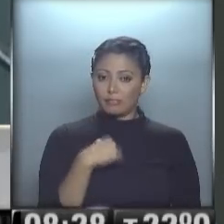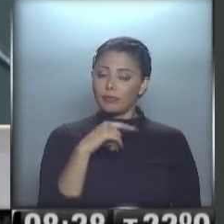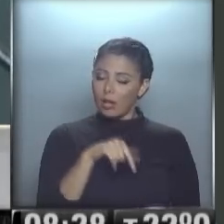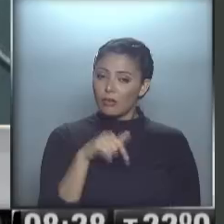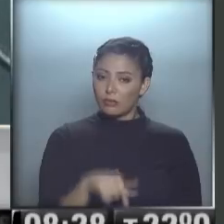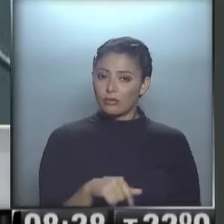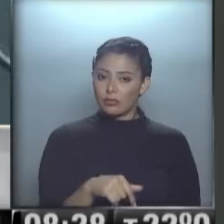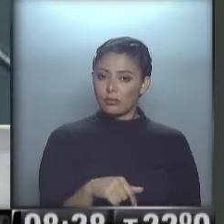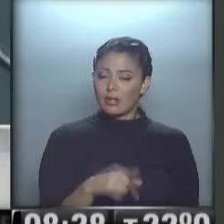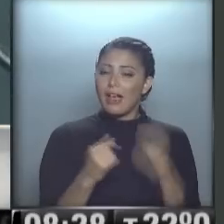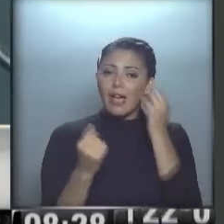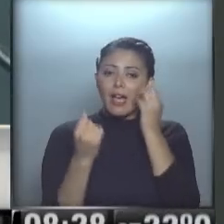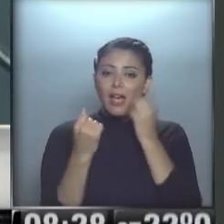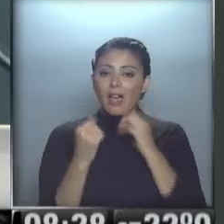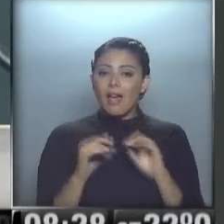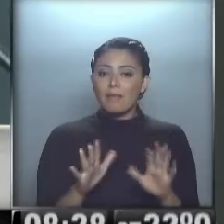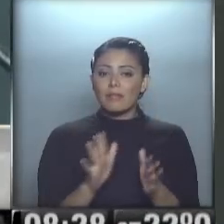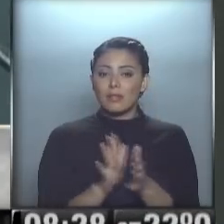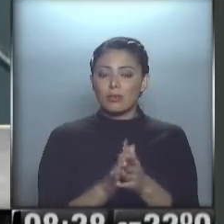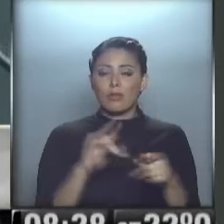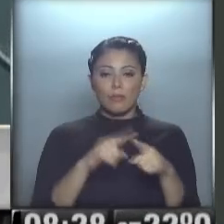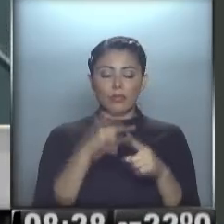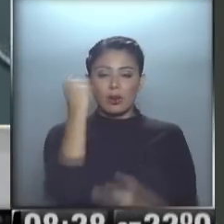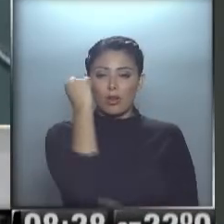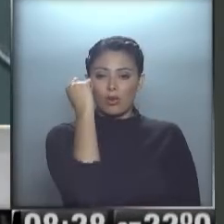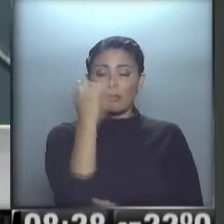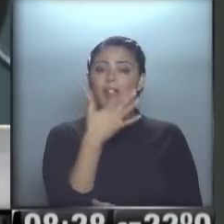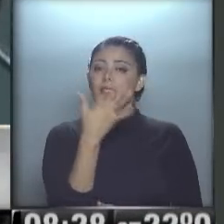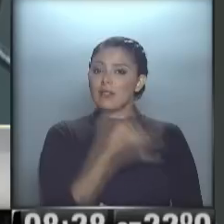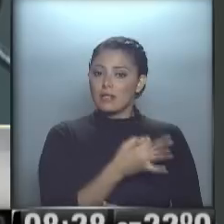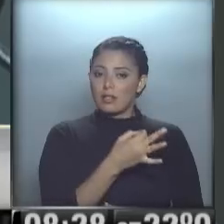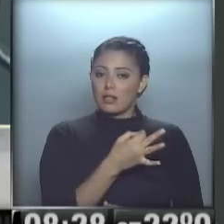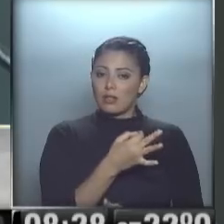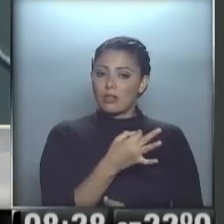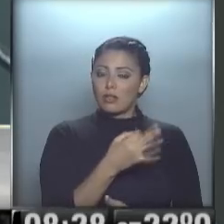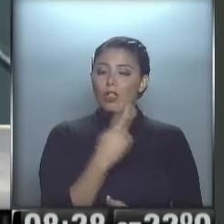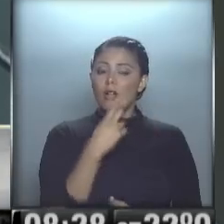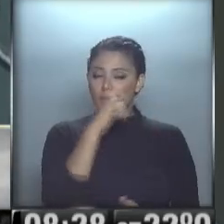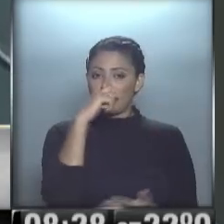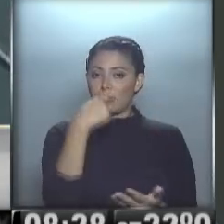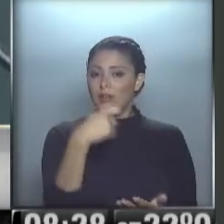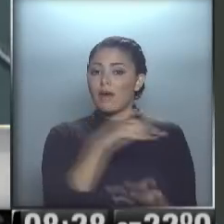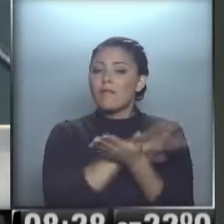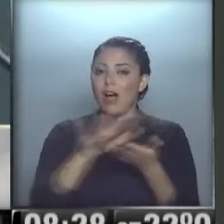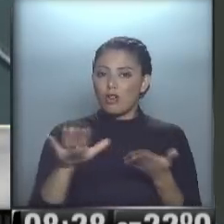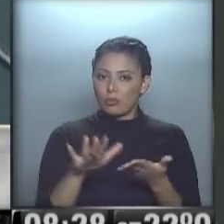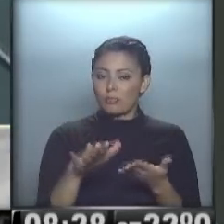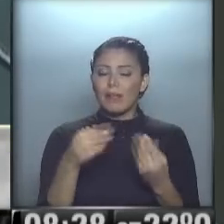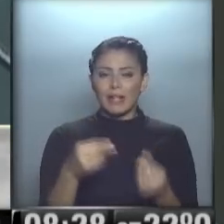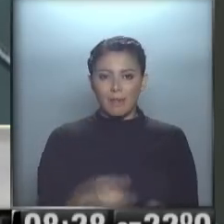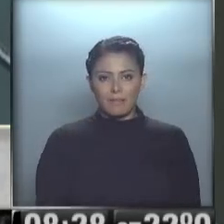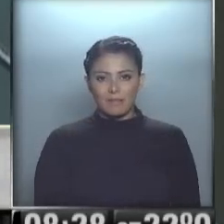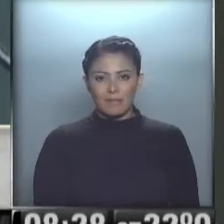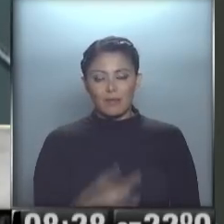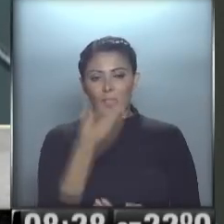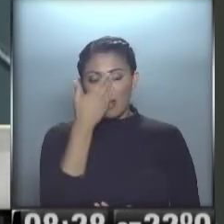tomado como iniciativa en términos de diseño de política económica tener la estructura del costo de energía con un costo medio bajo para qué